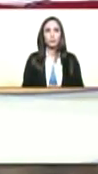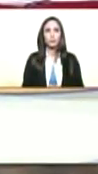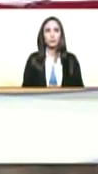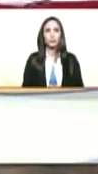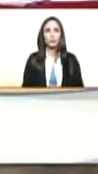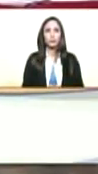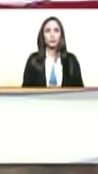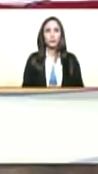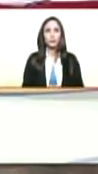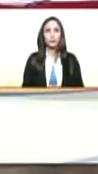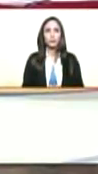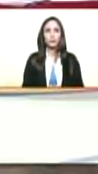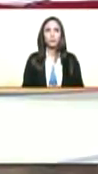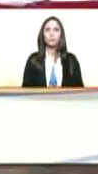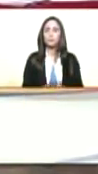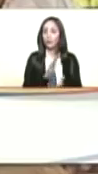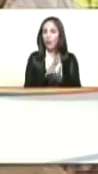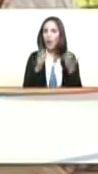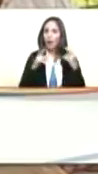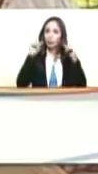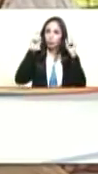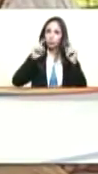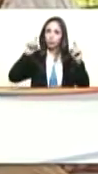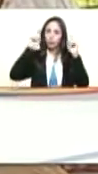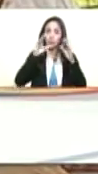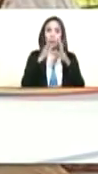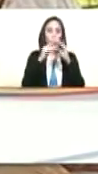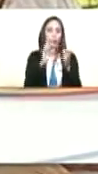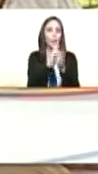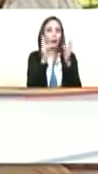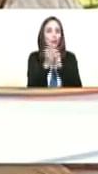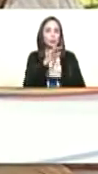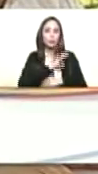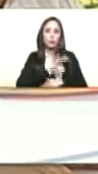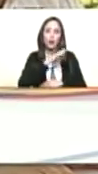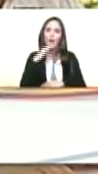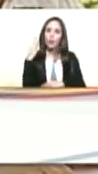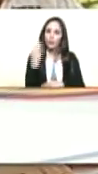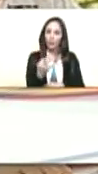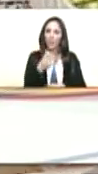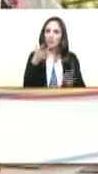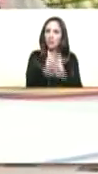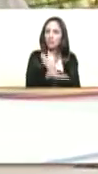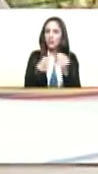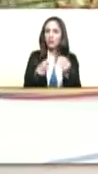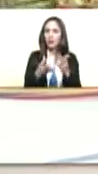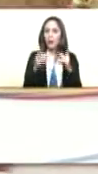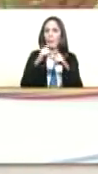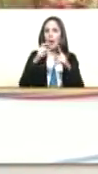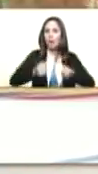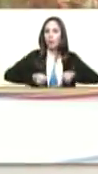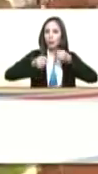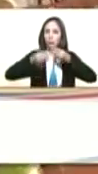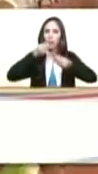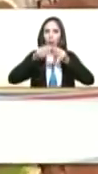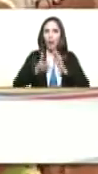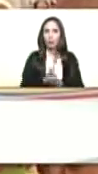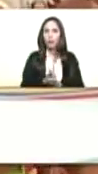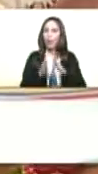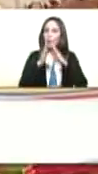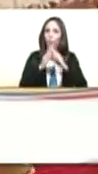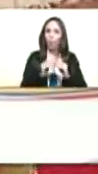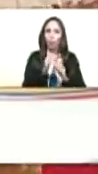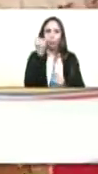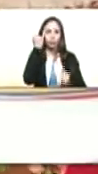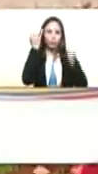inundar, llenar las redes sociales con la verdad de los CLAT, con la belleza de los CLAT, con la fuerza de los